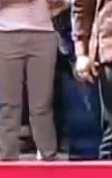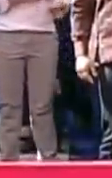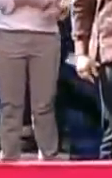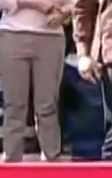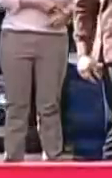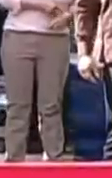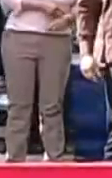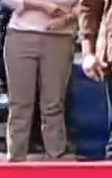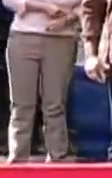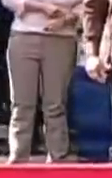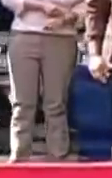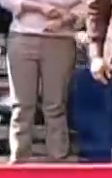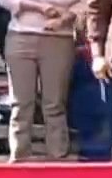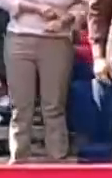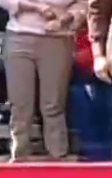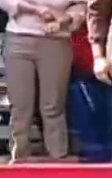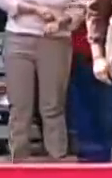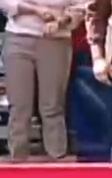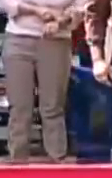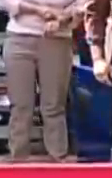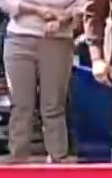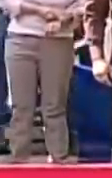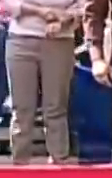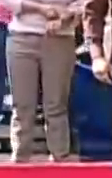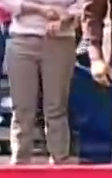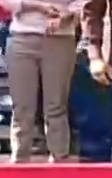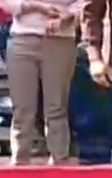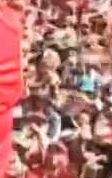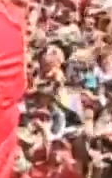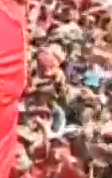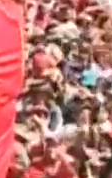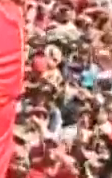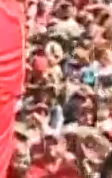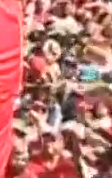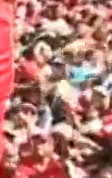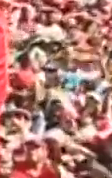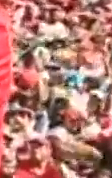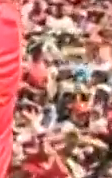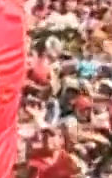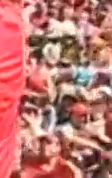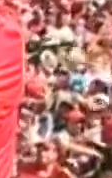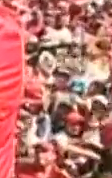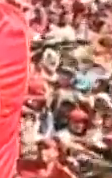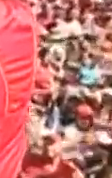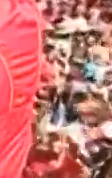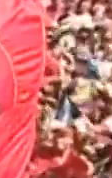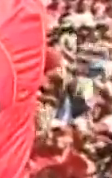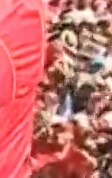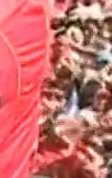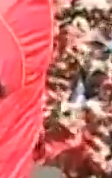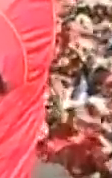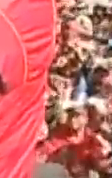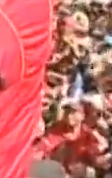del presidente constitucional Nicolás Maduro Moros acá a Puente República, recibido por un mar de pueblo,